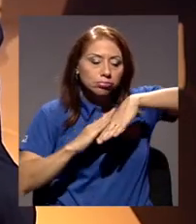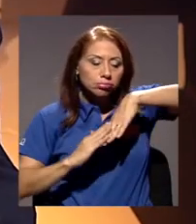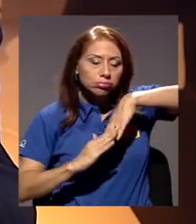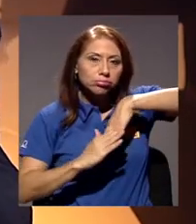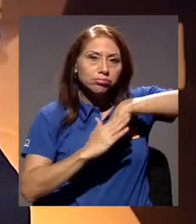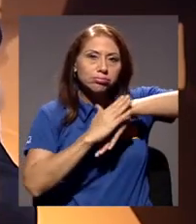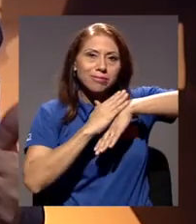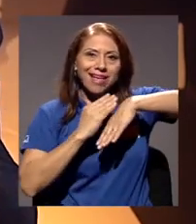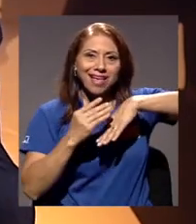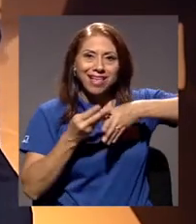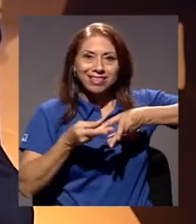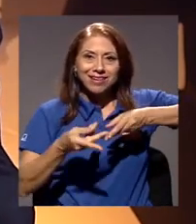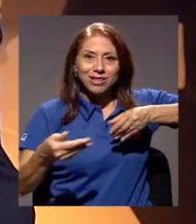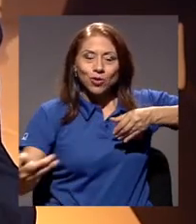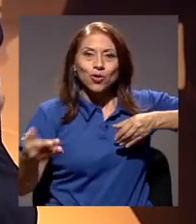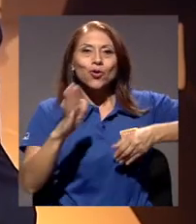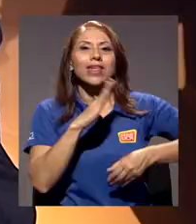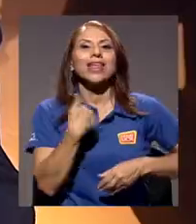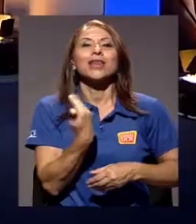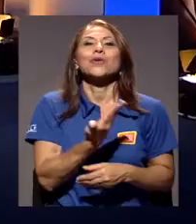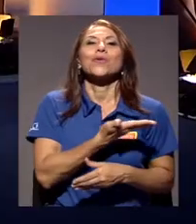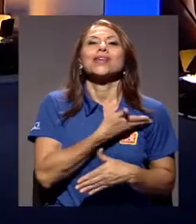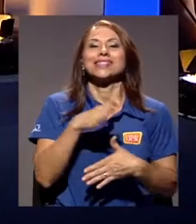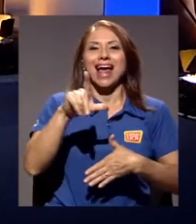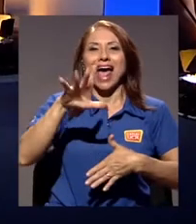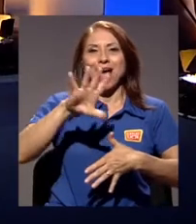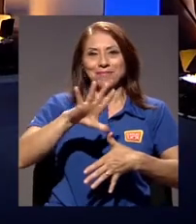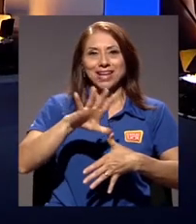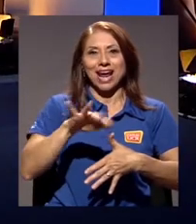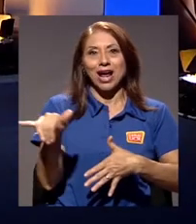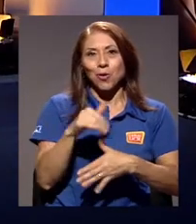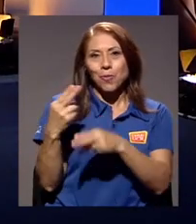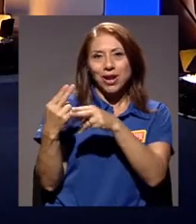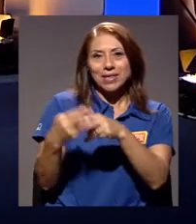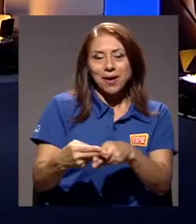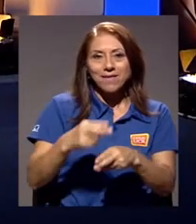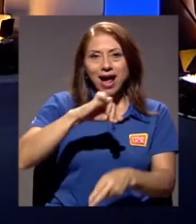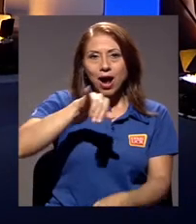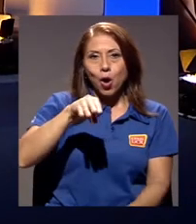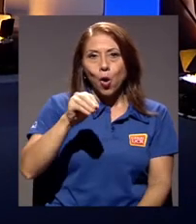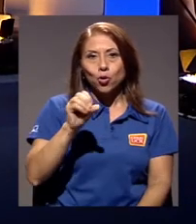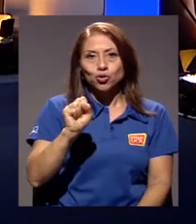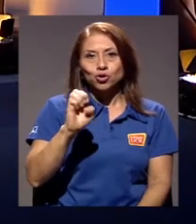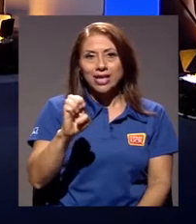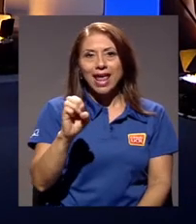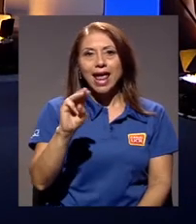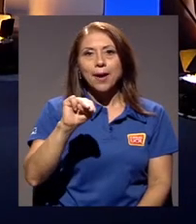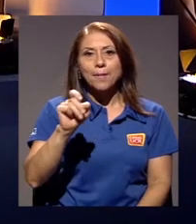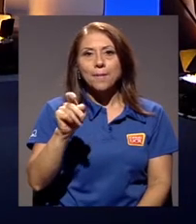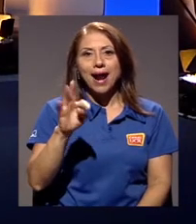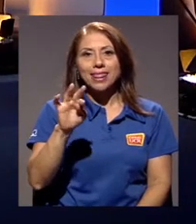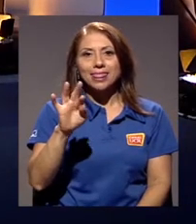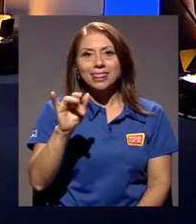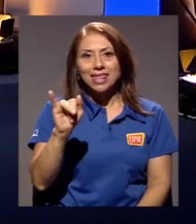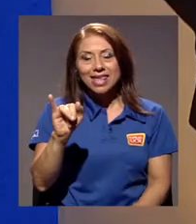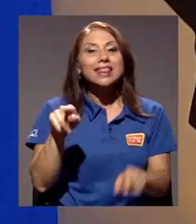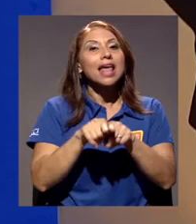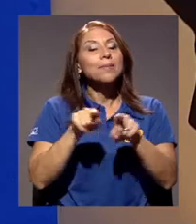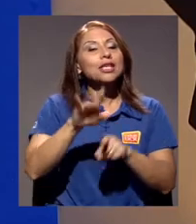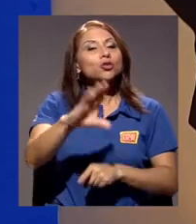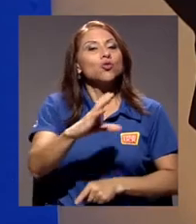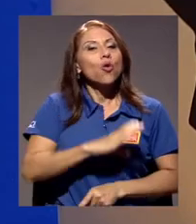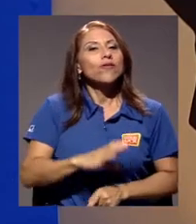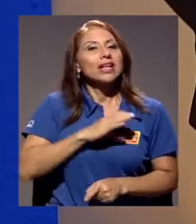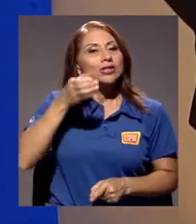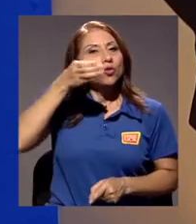nuestra américa como él amaba josé martí como en lo que es su configuración cultural esa